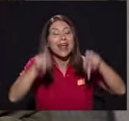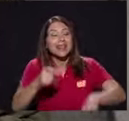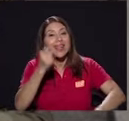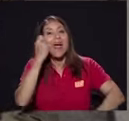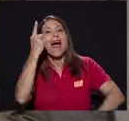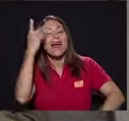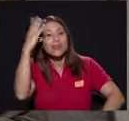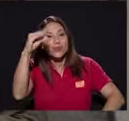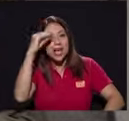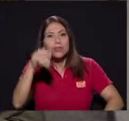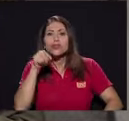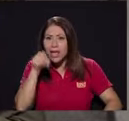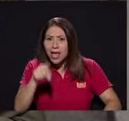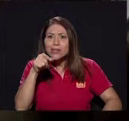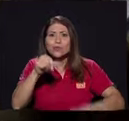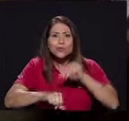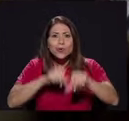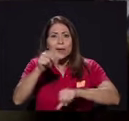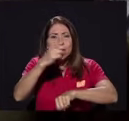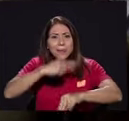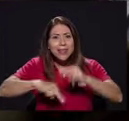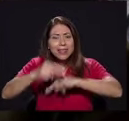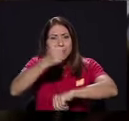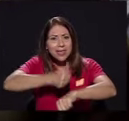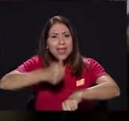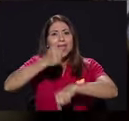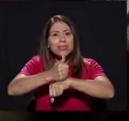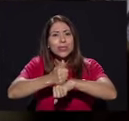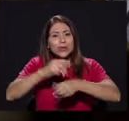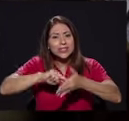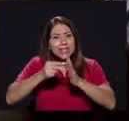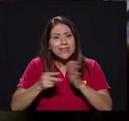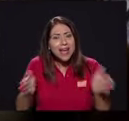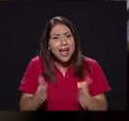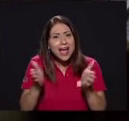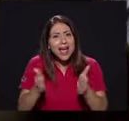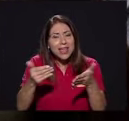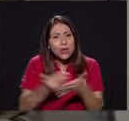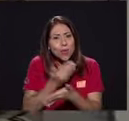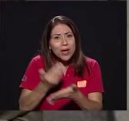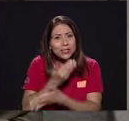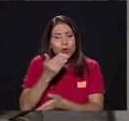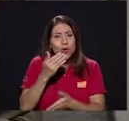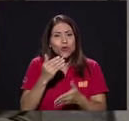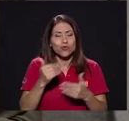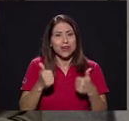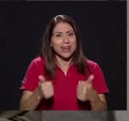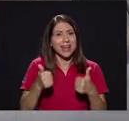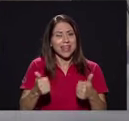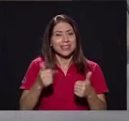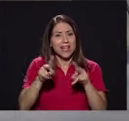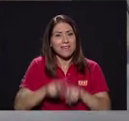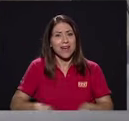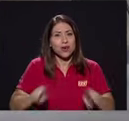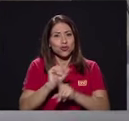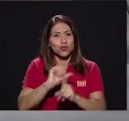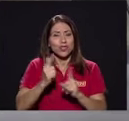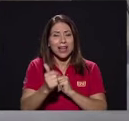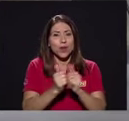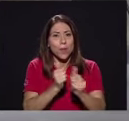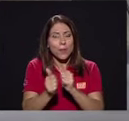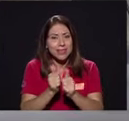entender los datos. Bueno, eso es un emprendimiento, estamos generando innovación, estamos generando riqueza y valor social. Y Sí, competitividad y y